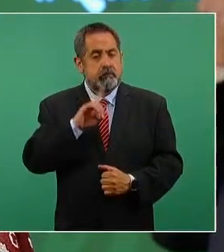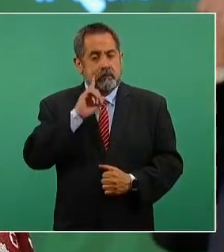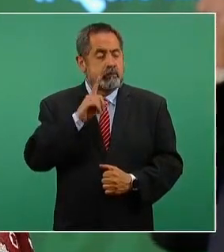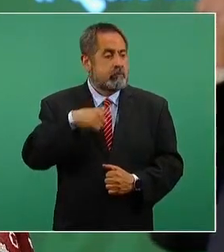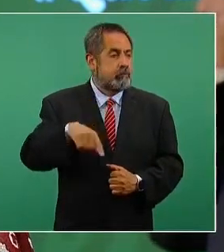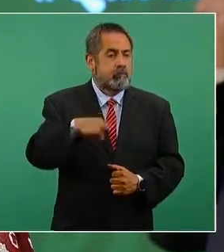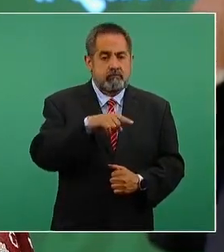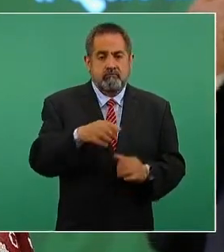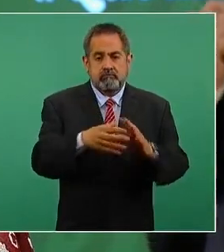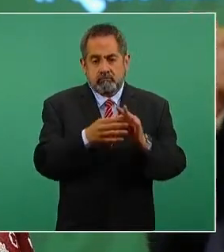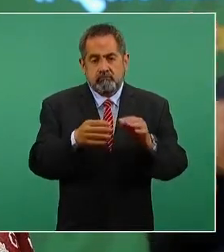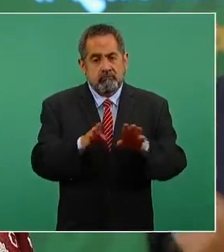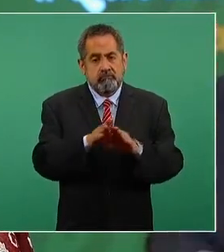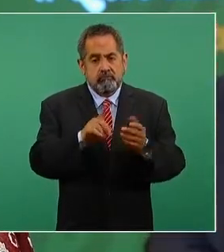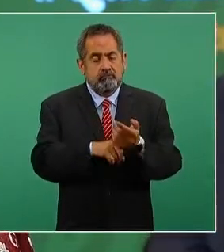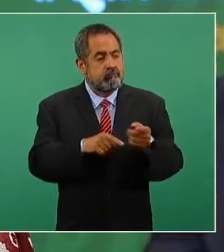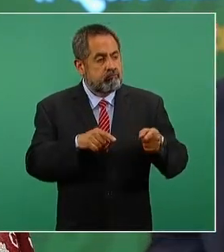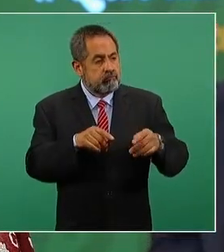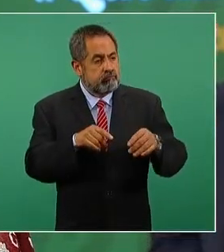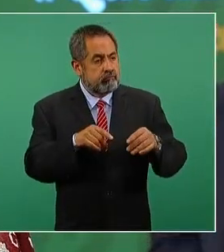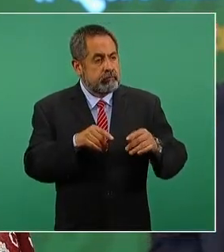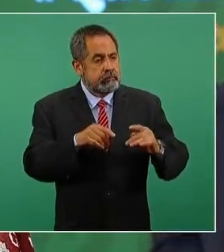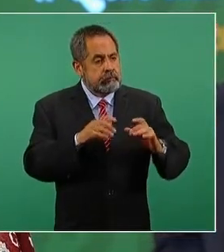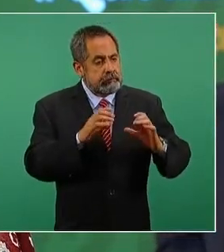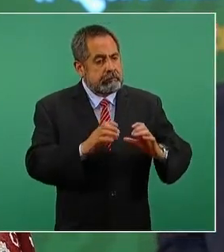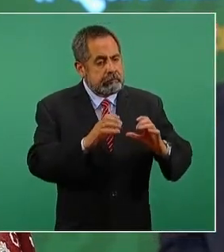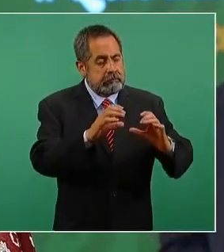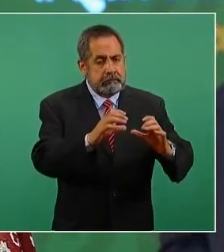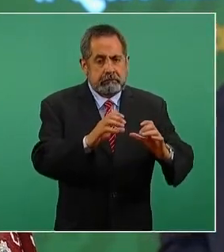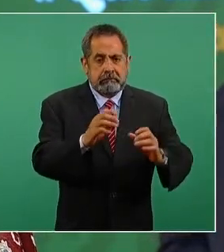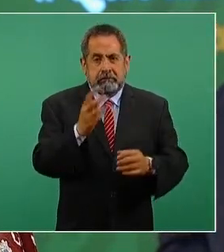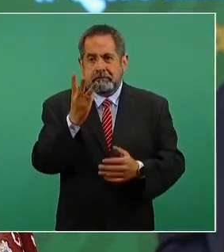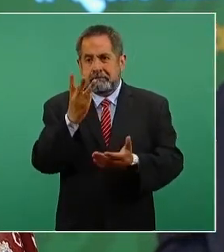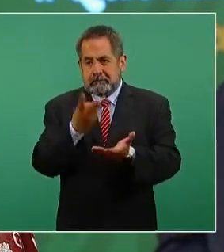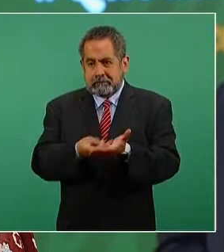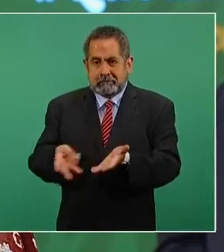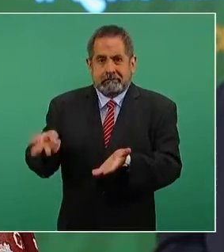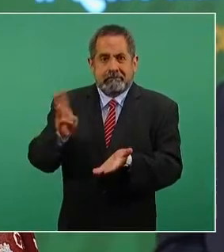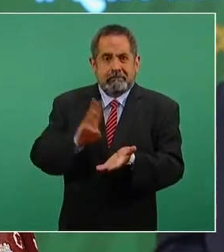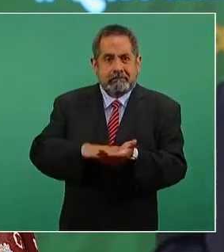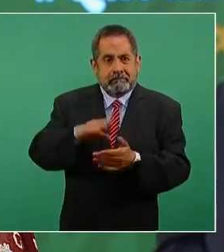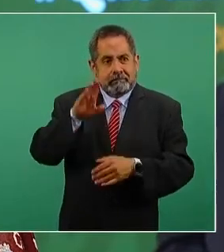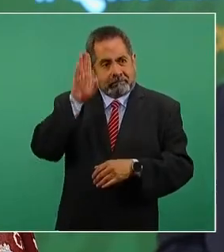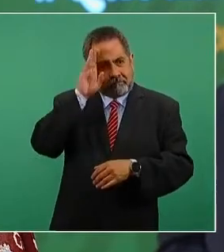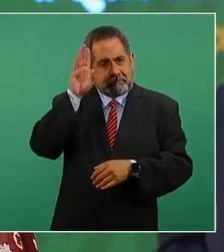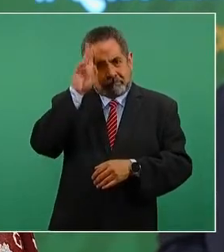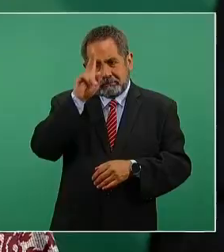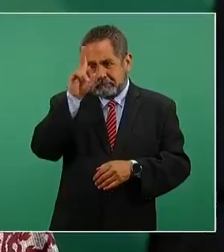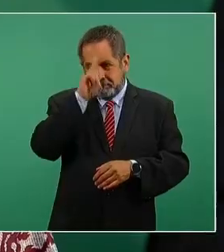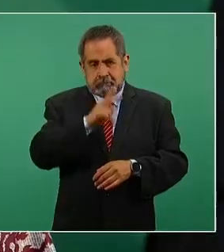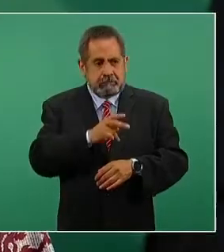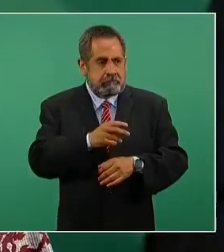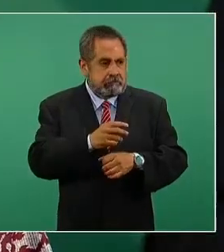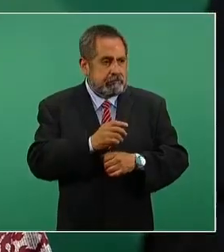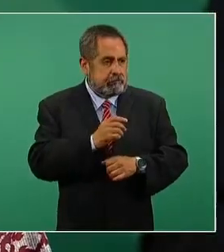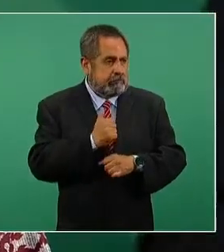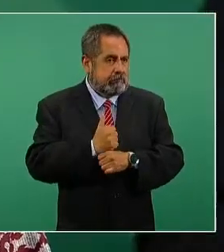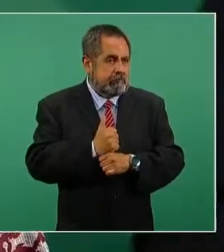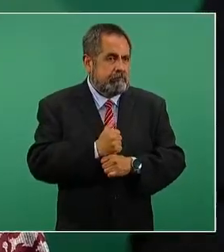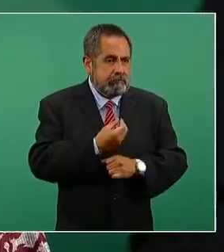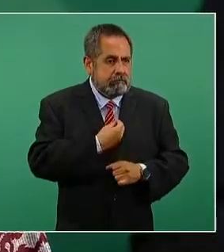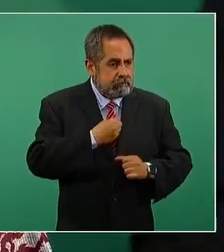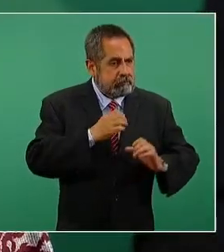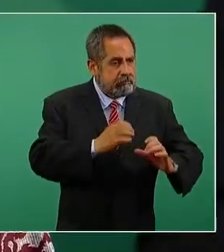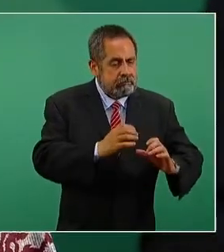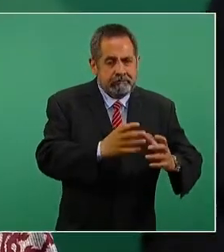care. Llevaban a cabo los trabajos de cuidados tres veces más. Women's labor force participation La